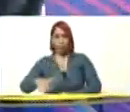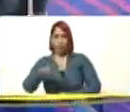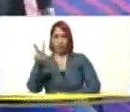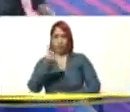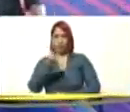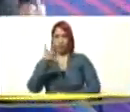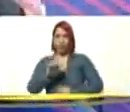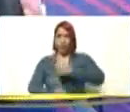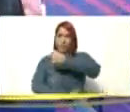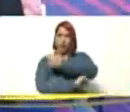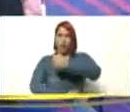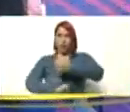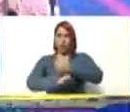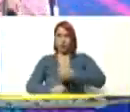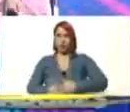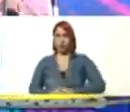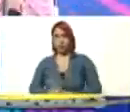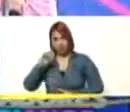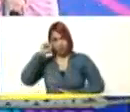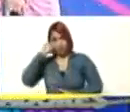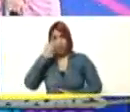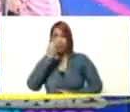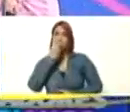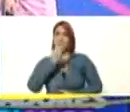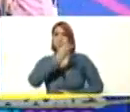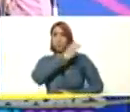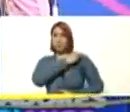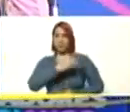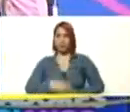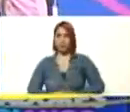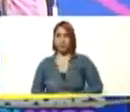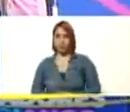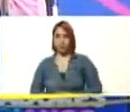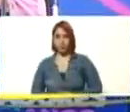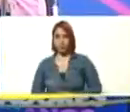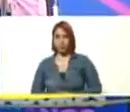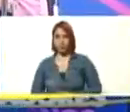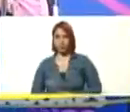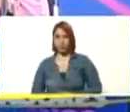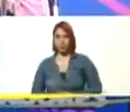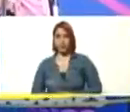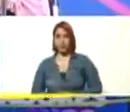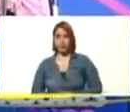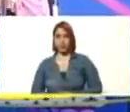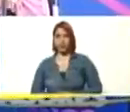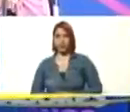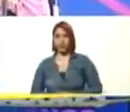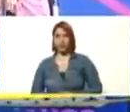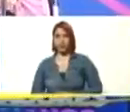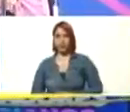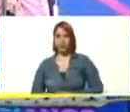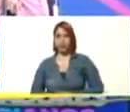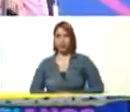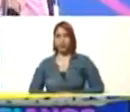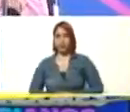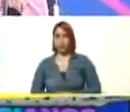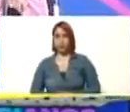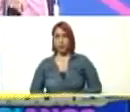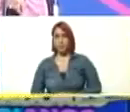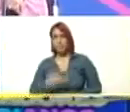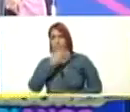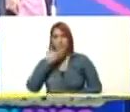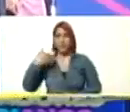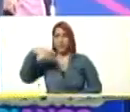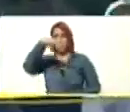desde las bases. Recordó al general en jefe Jorge Luis García Carneiro como el mejor gobernador que ha tenido el estado de La Guaira